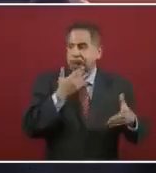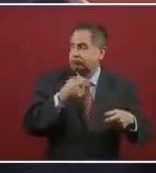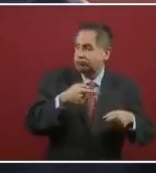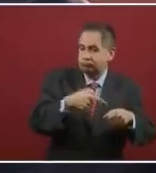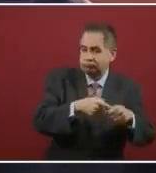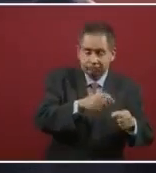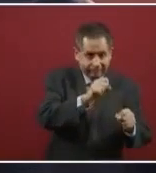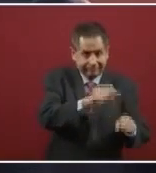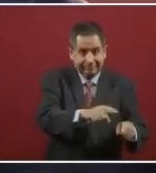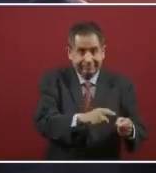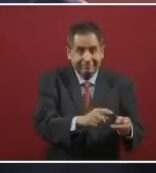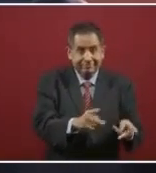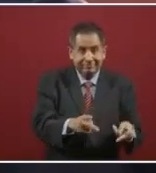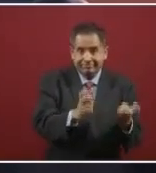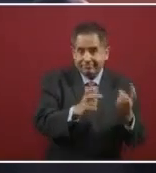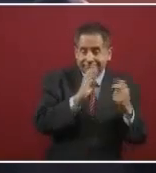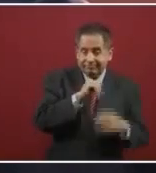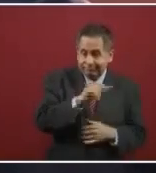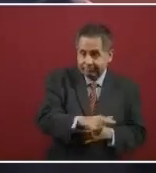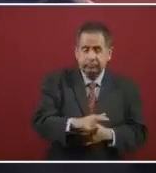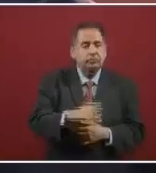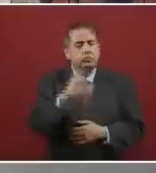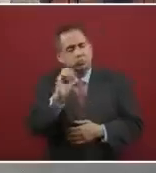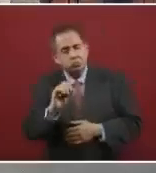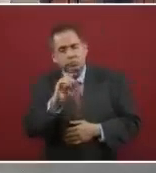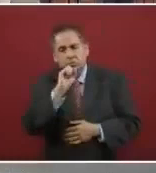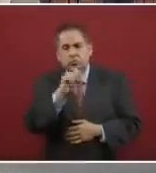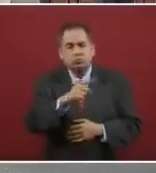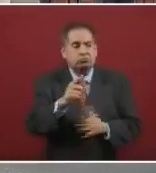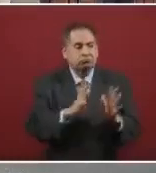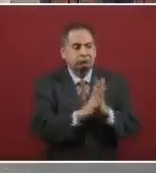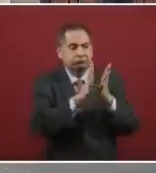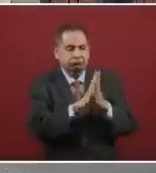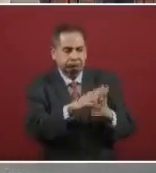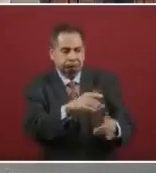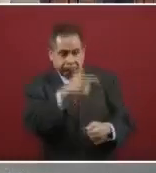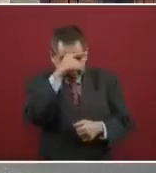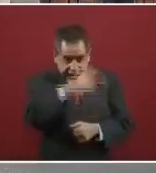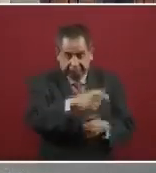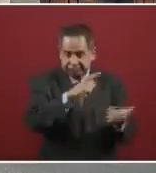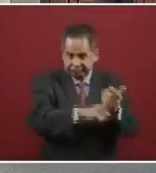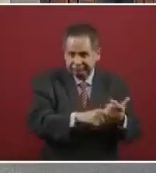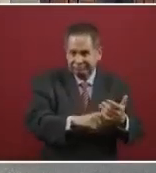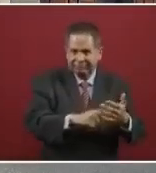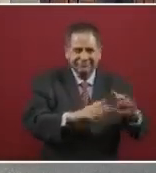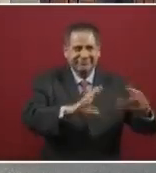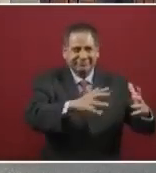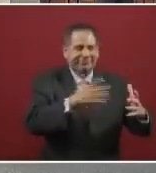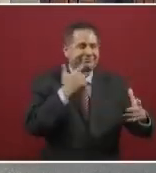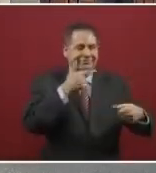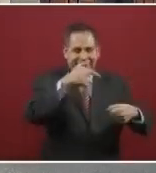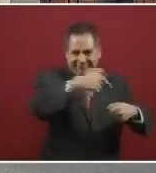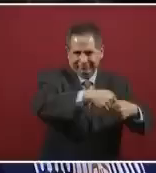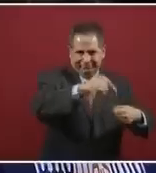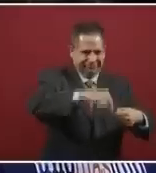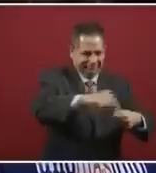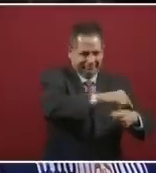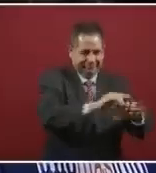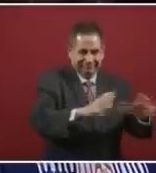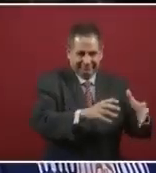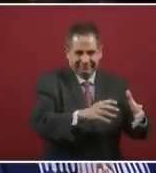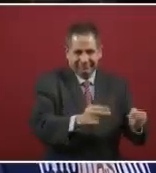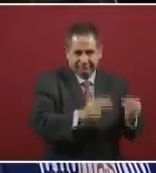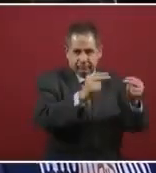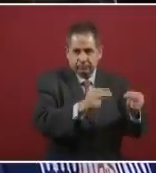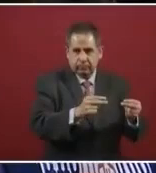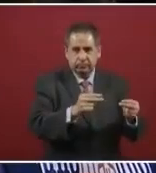de servicio, y en el caso, por ejemplo, de los que estén participando, pues cuáles serían las penas. Sabemos que ya, bueno, es un